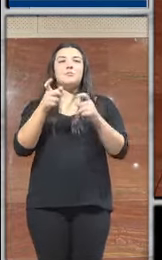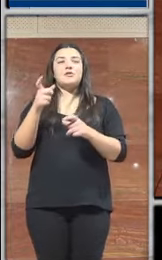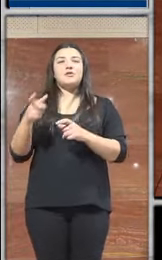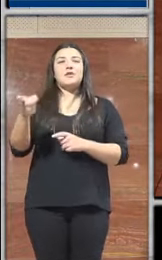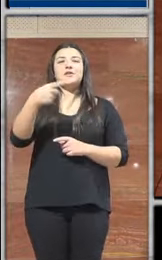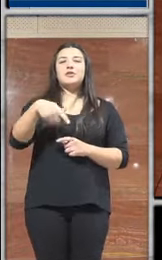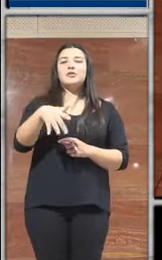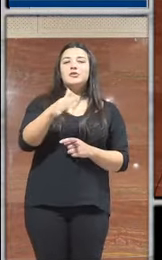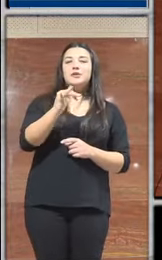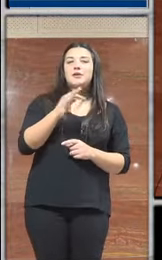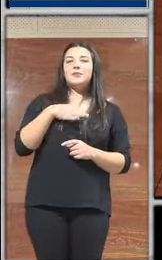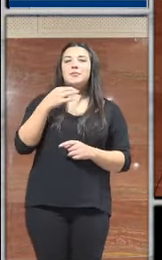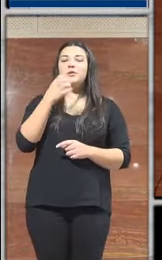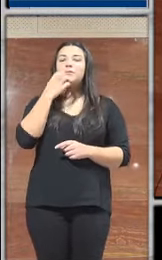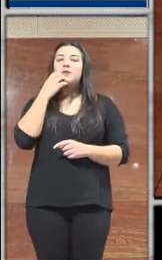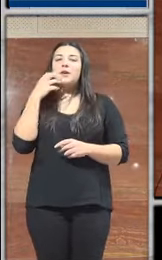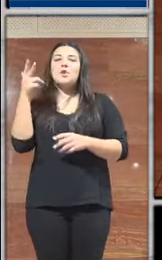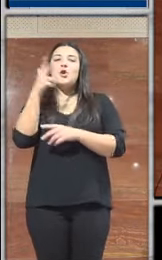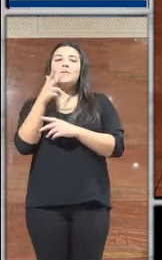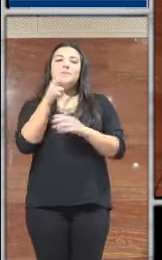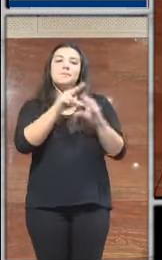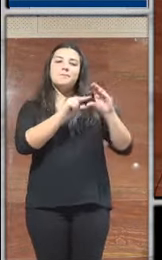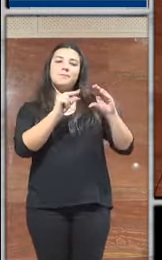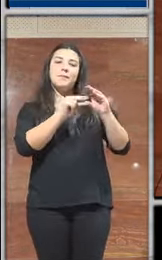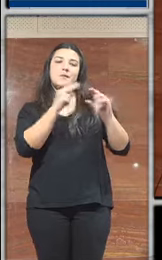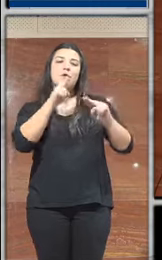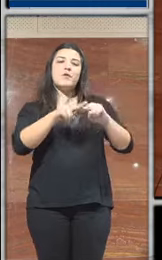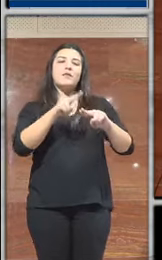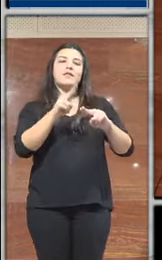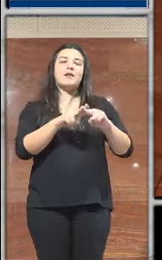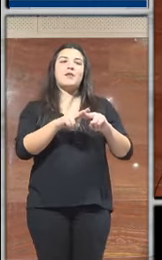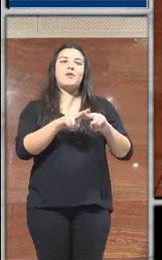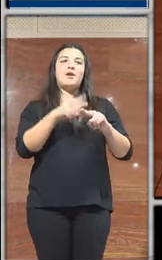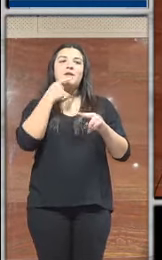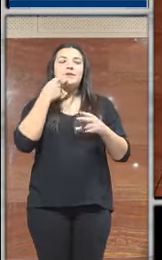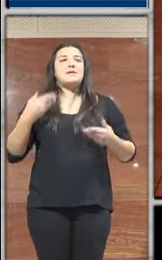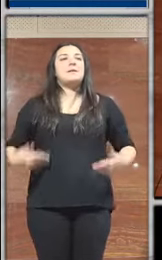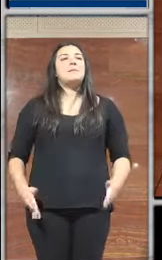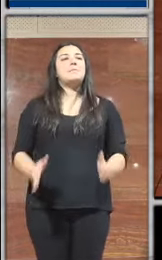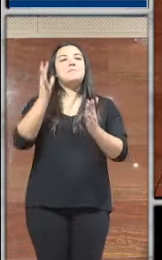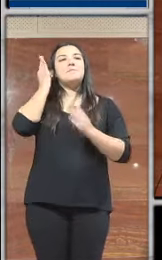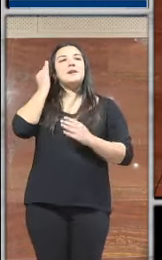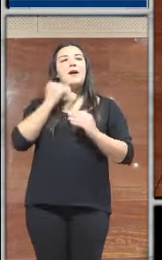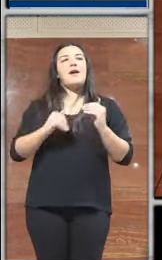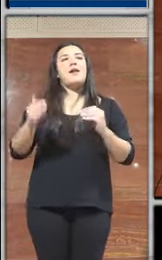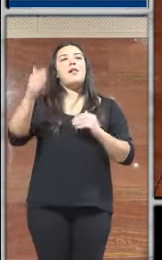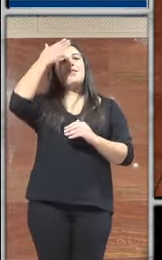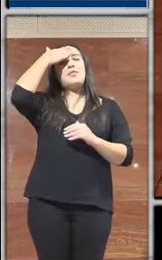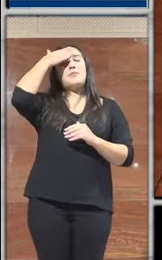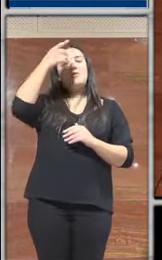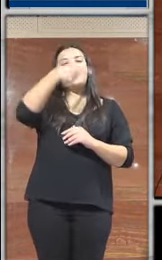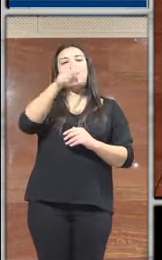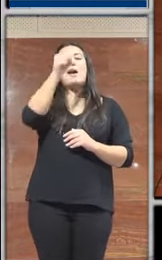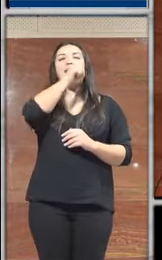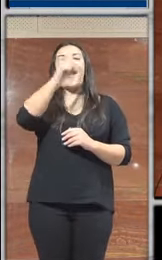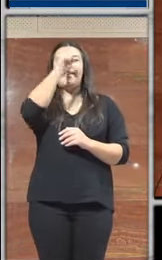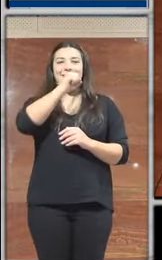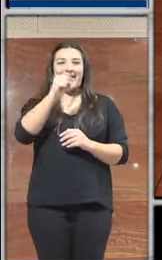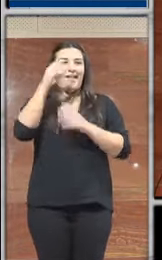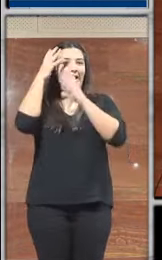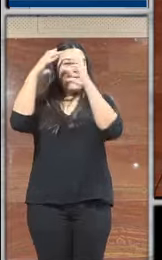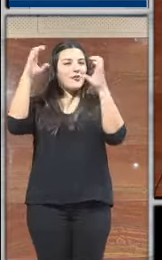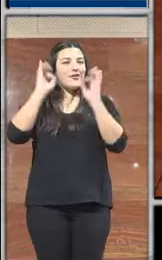el vídeo de Tarragona y como mi hija la mayor, me disculpáis que tenga el micro, mi hija la mayor, su sueño es ser cantante, pues sí que hay